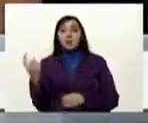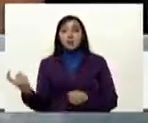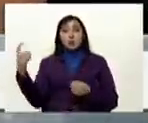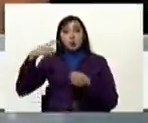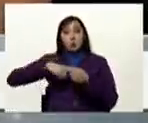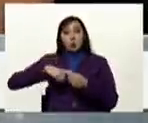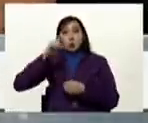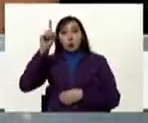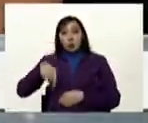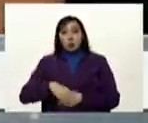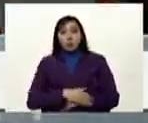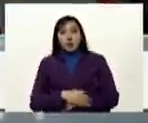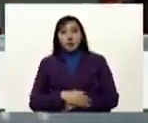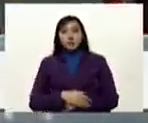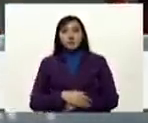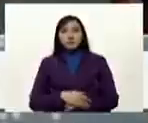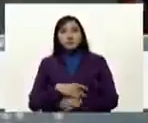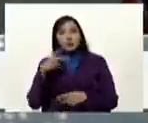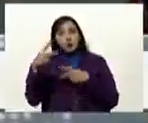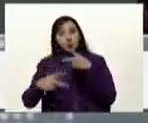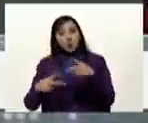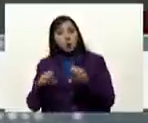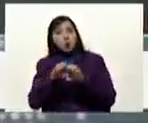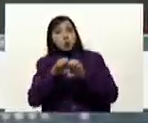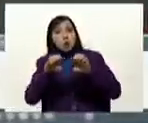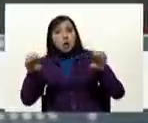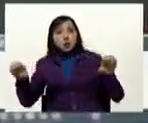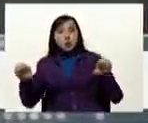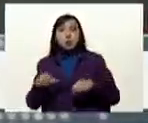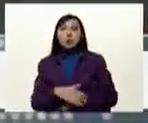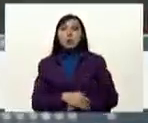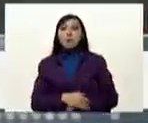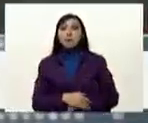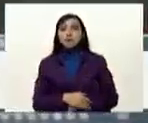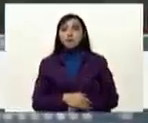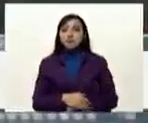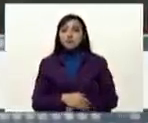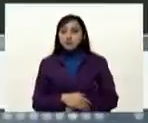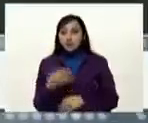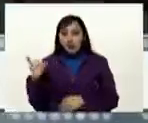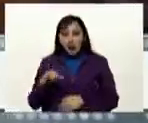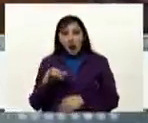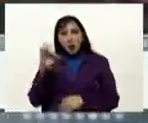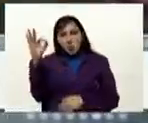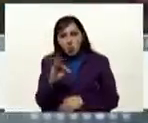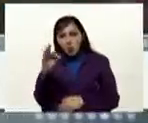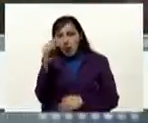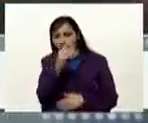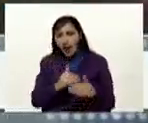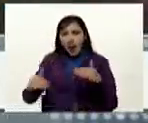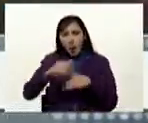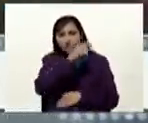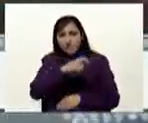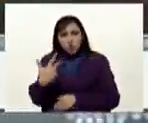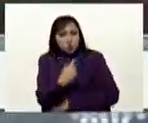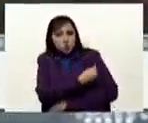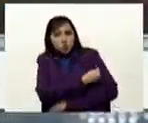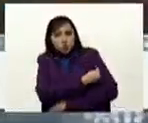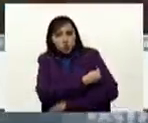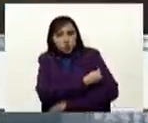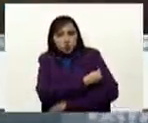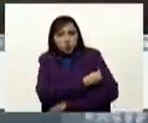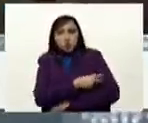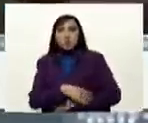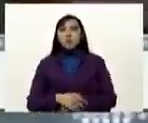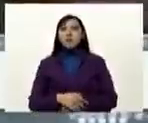involucrado en el proceso educativo. Hay un porcentaje alto de vacunados,